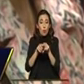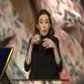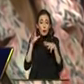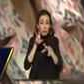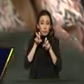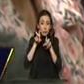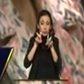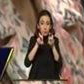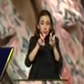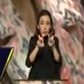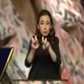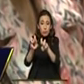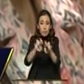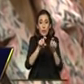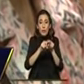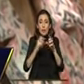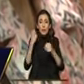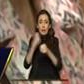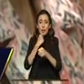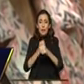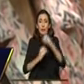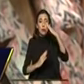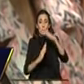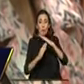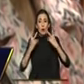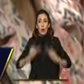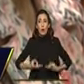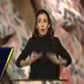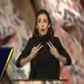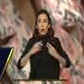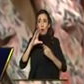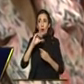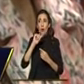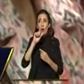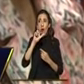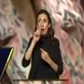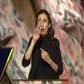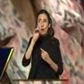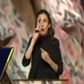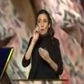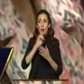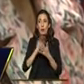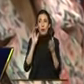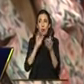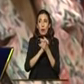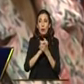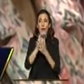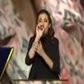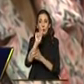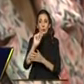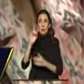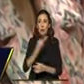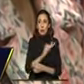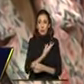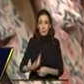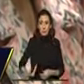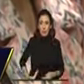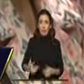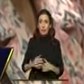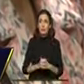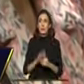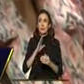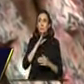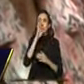por la vida. Y siempre con el apoyo de Claudia, nuestra querida esposa del señor vicepresidente.